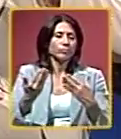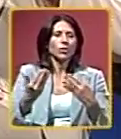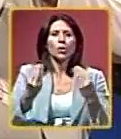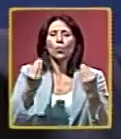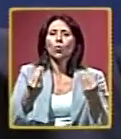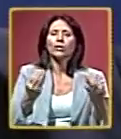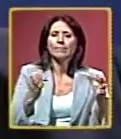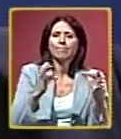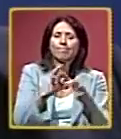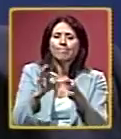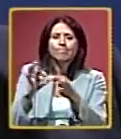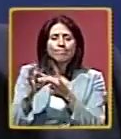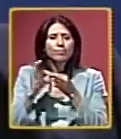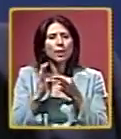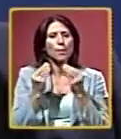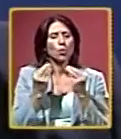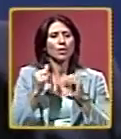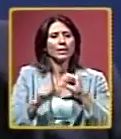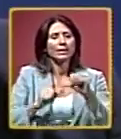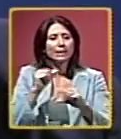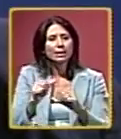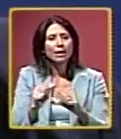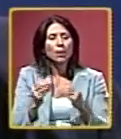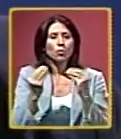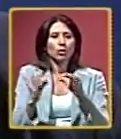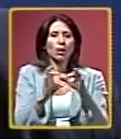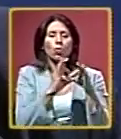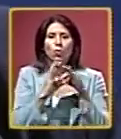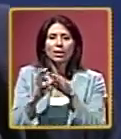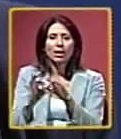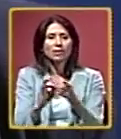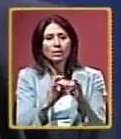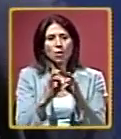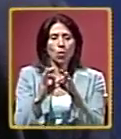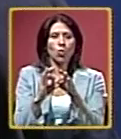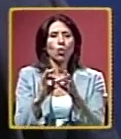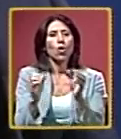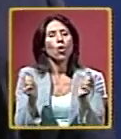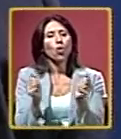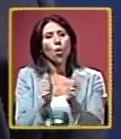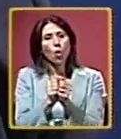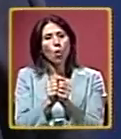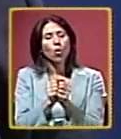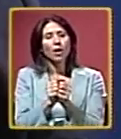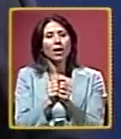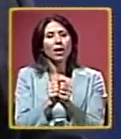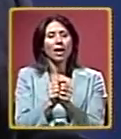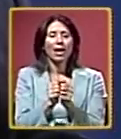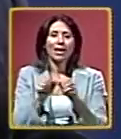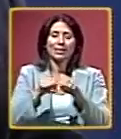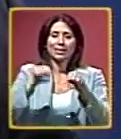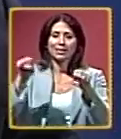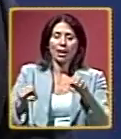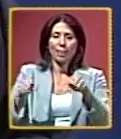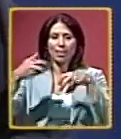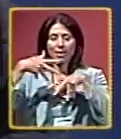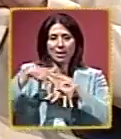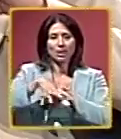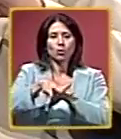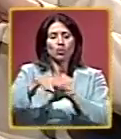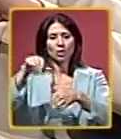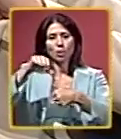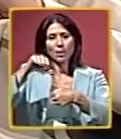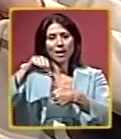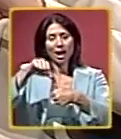articulado, muy intenso, de mucha coordinación con el Sistema de Integración Centroamericana. De hecho,